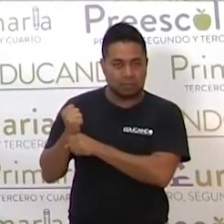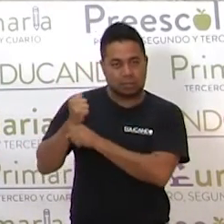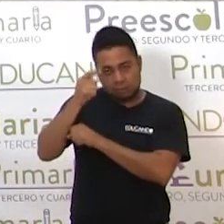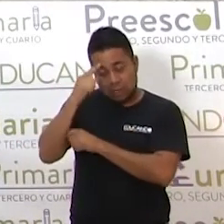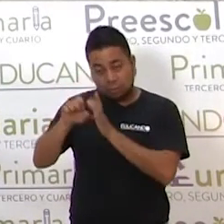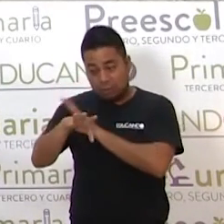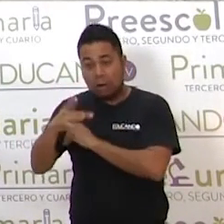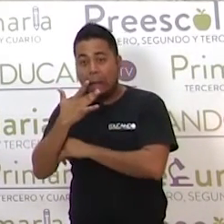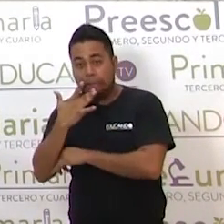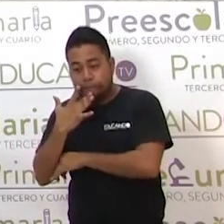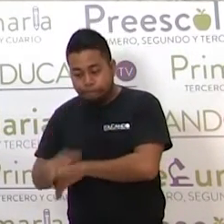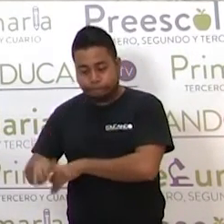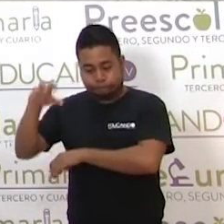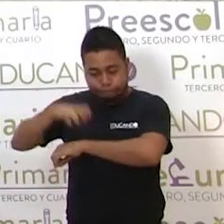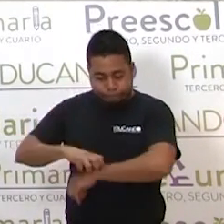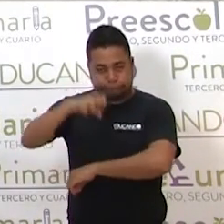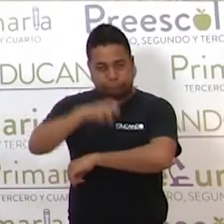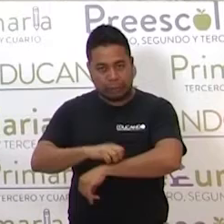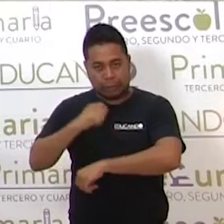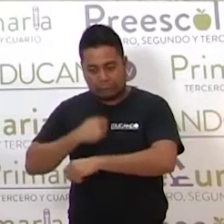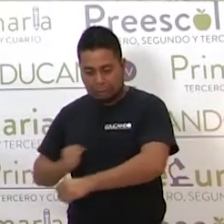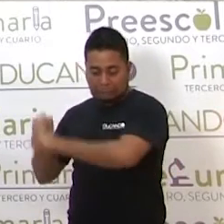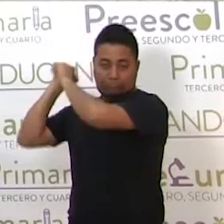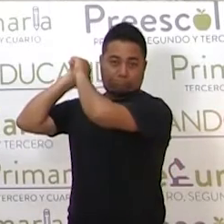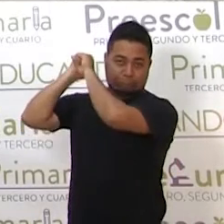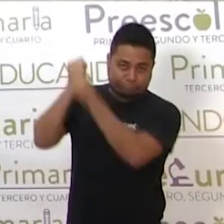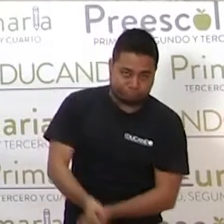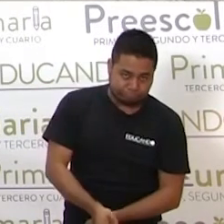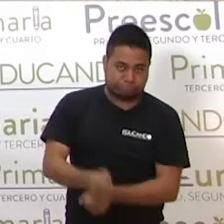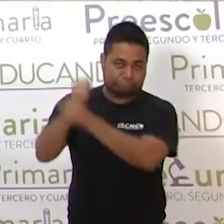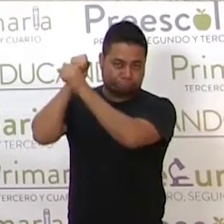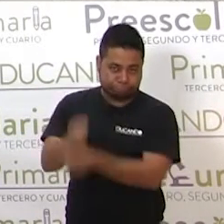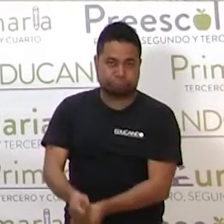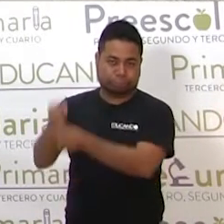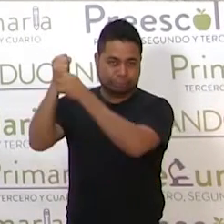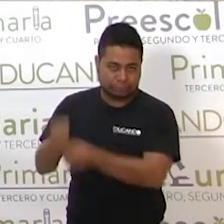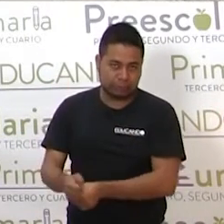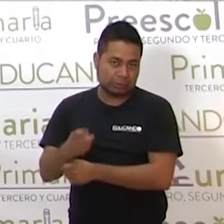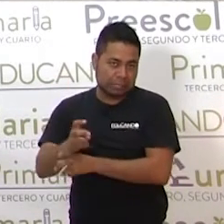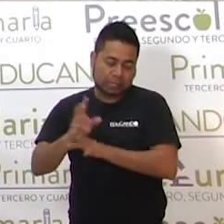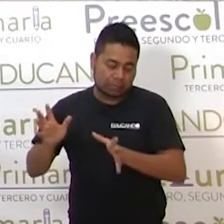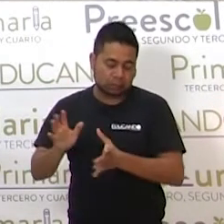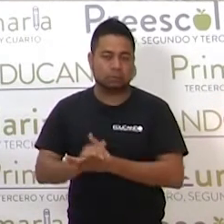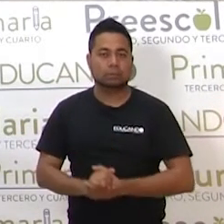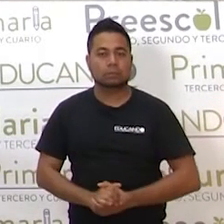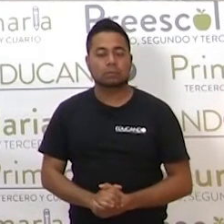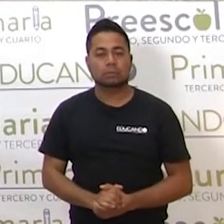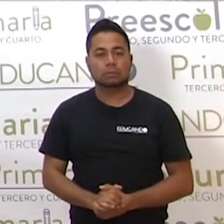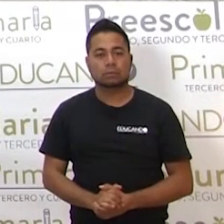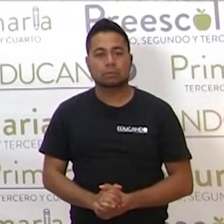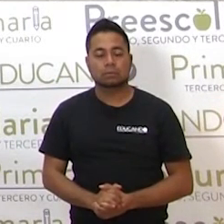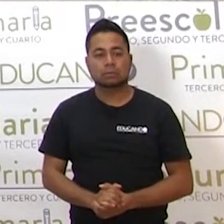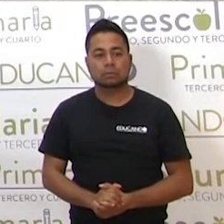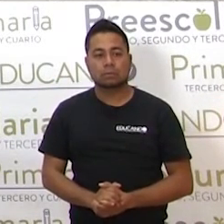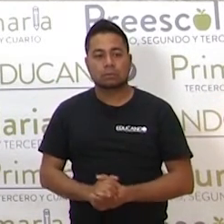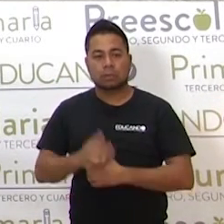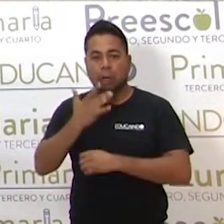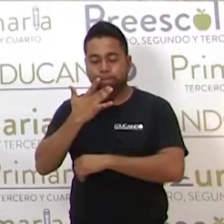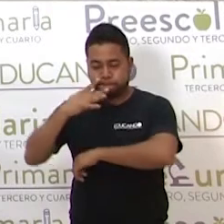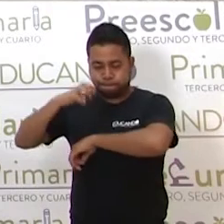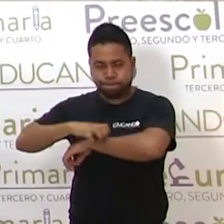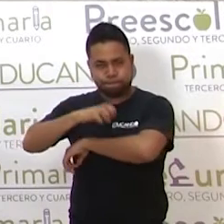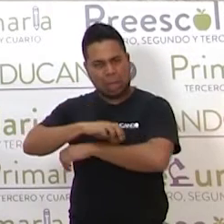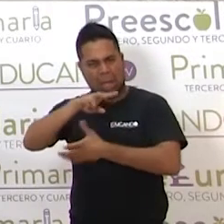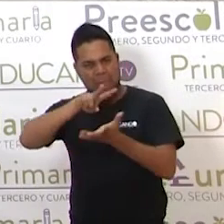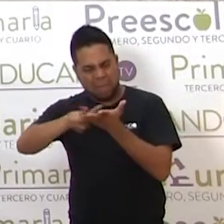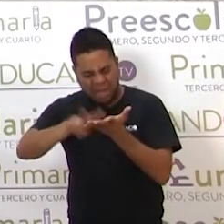rana saliera a pegar de brincos afuera, la apachurrara a balazos. A tablazos, perdón. Las ranas son verdes